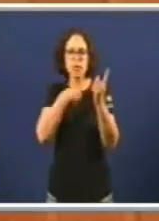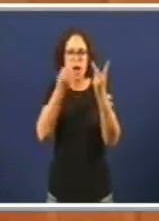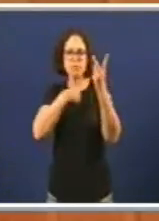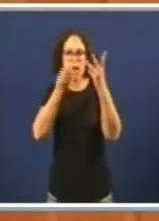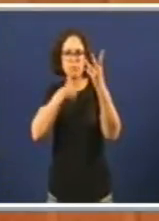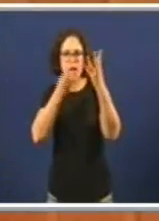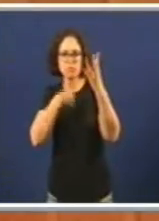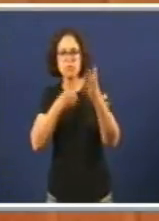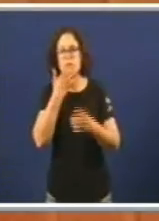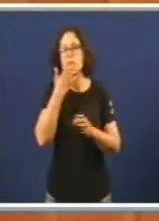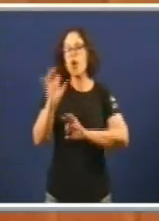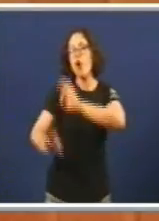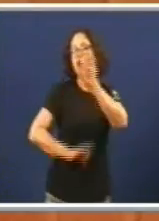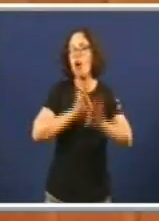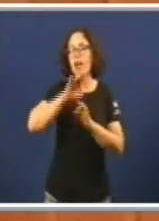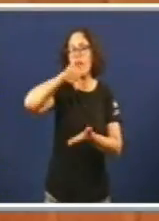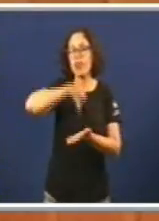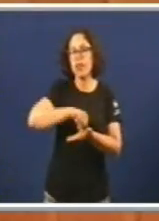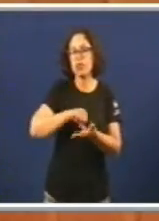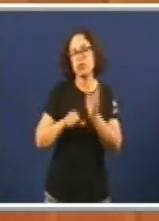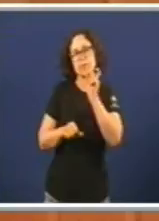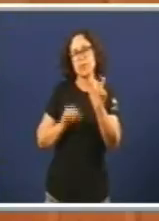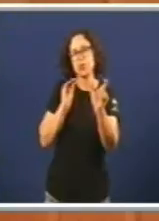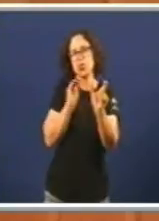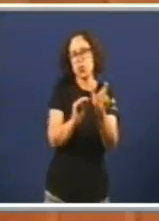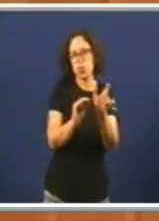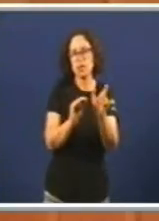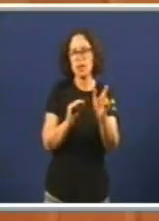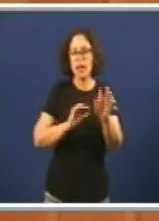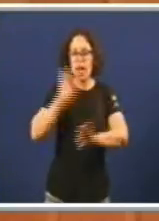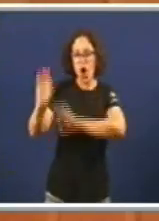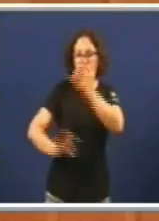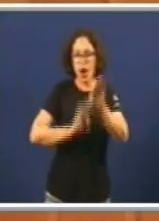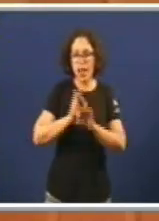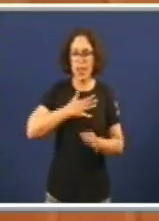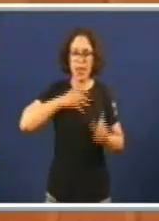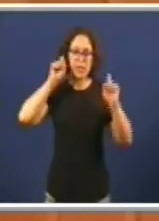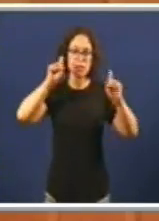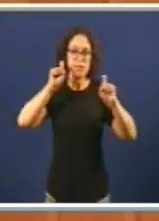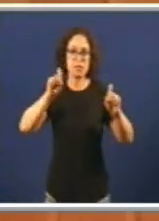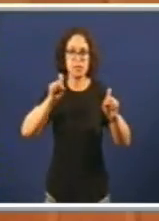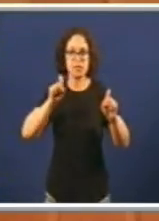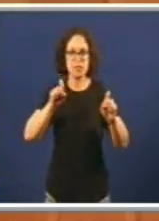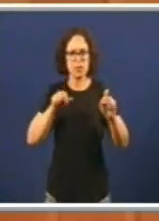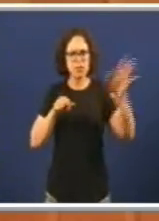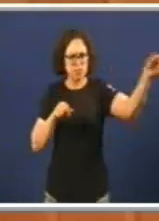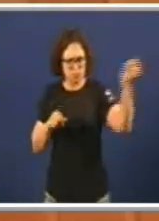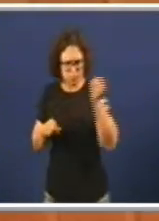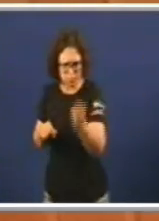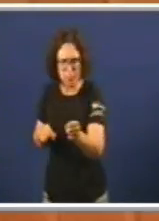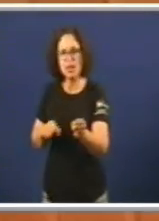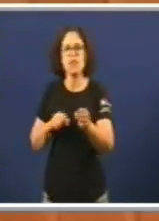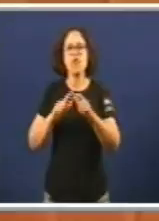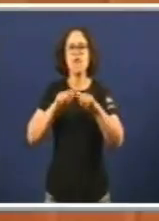vai reorganizar usando a súa neolingua o ensino público deste país. Vostede está hoxe aquí porque o trouxo a dignidade destas